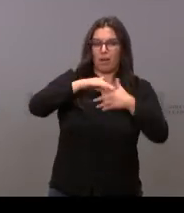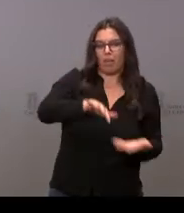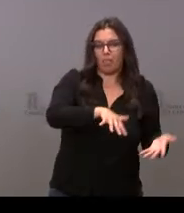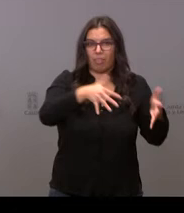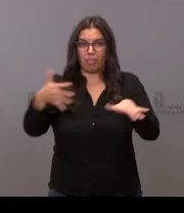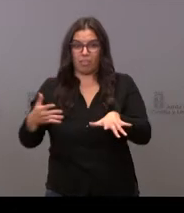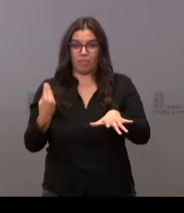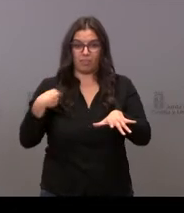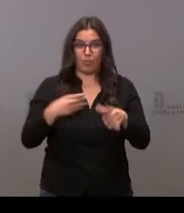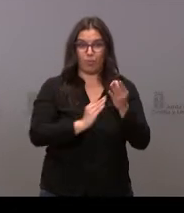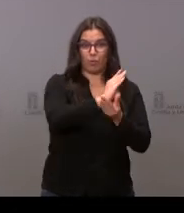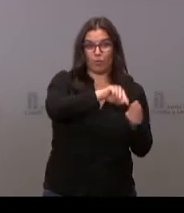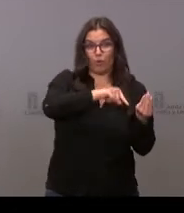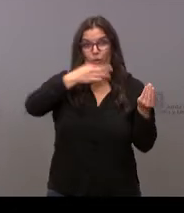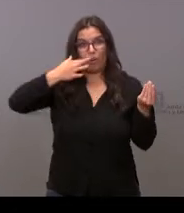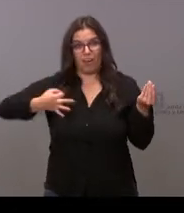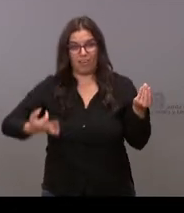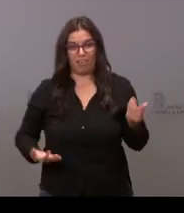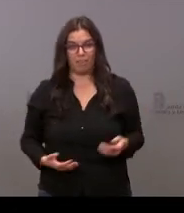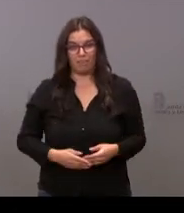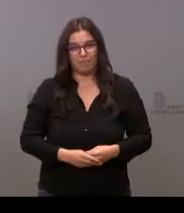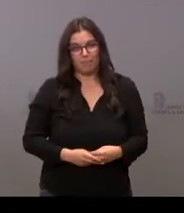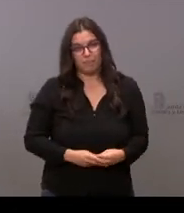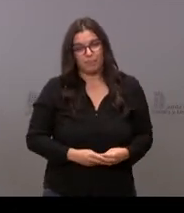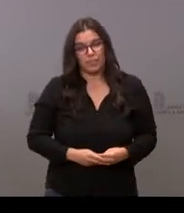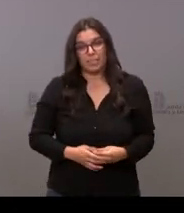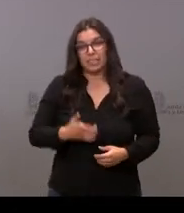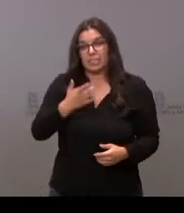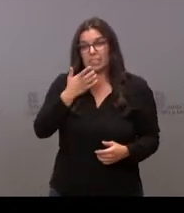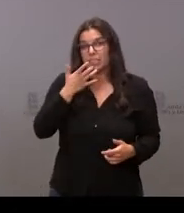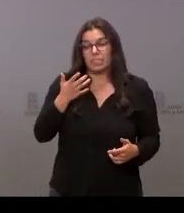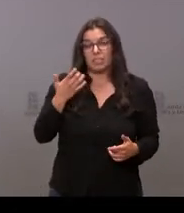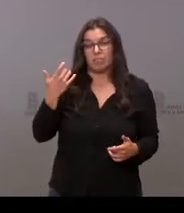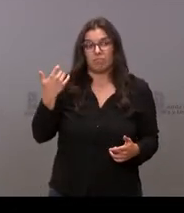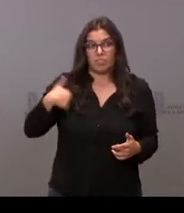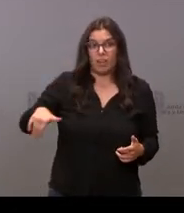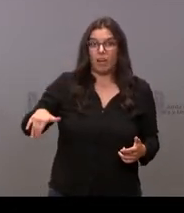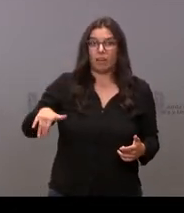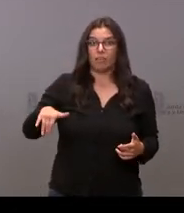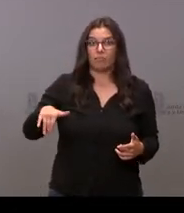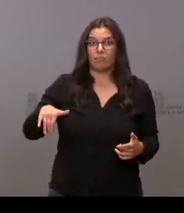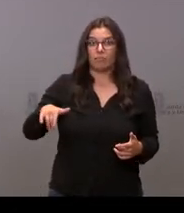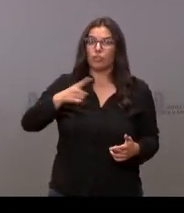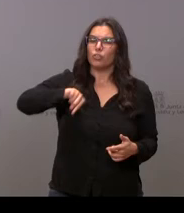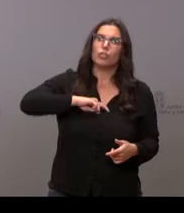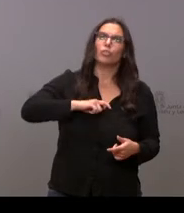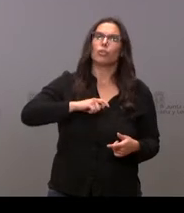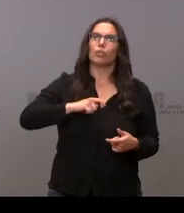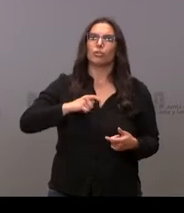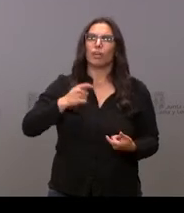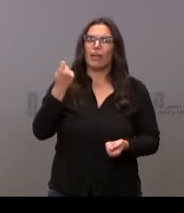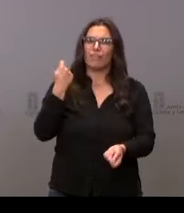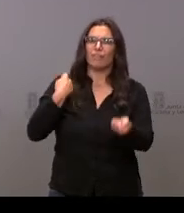hemos firmado si hemos sido capaces de convertirnos en exportadores pata negra